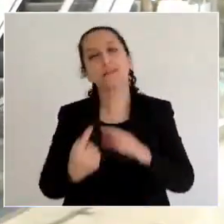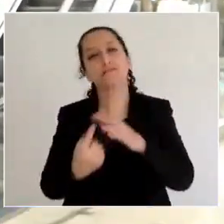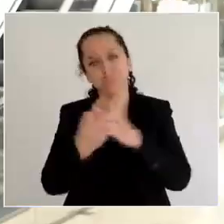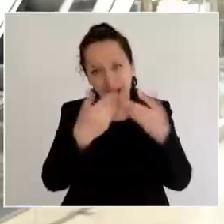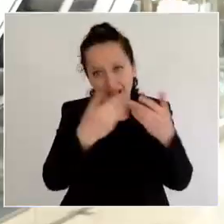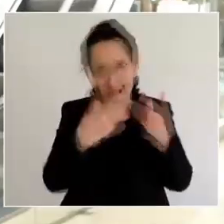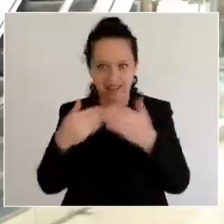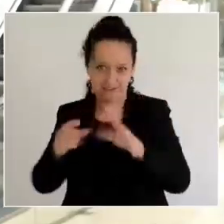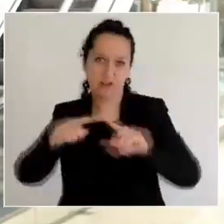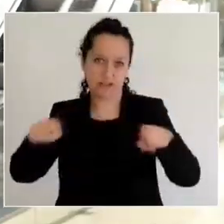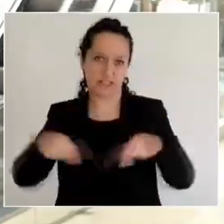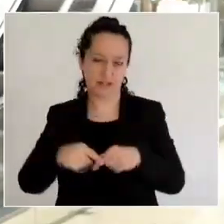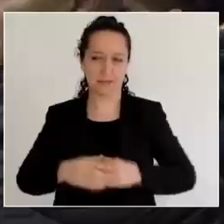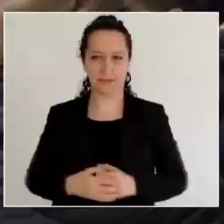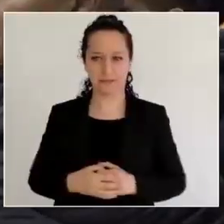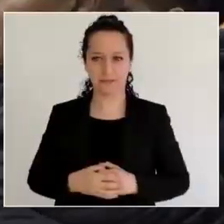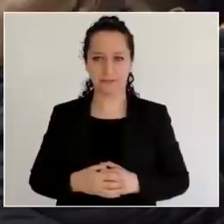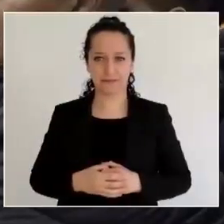con ellas.